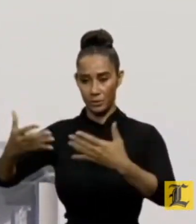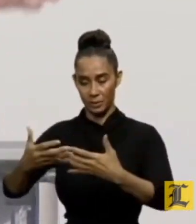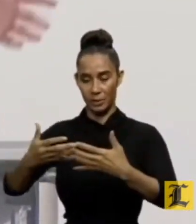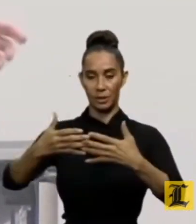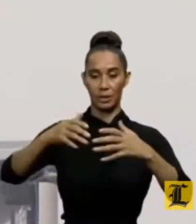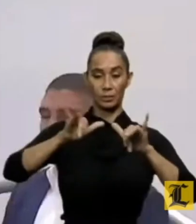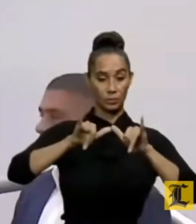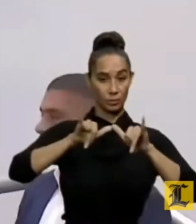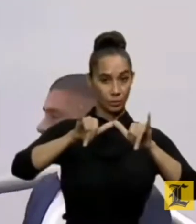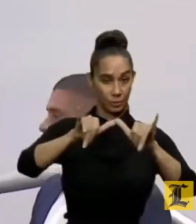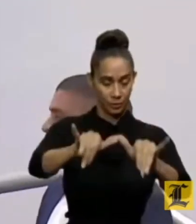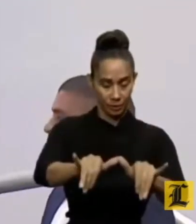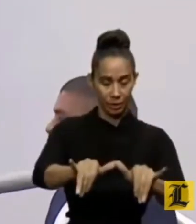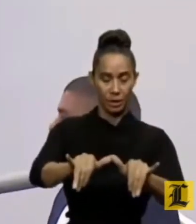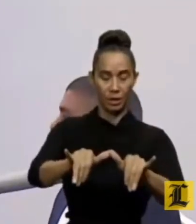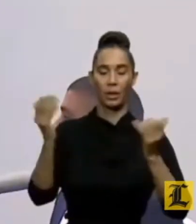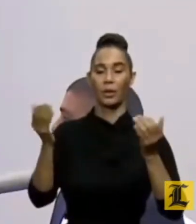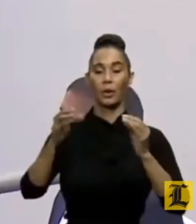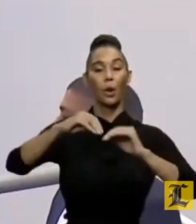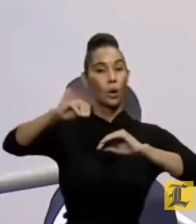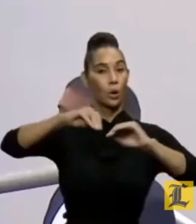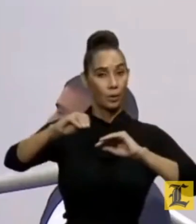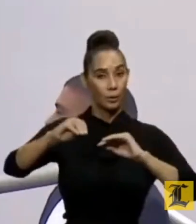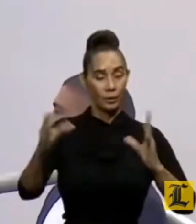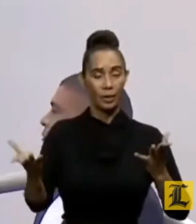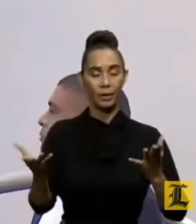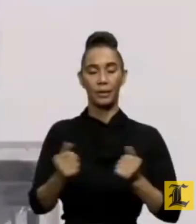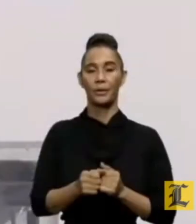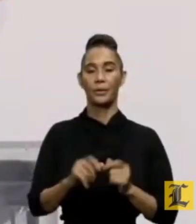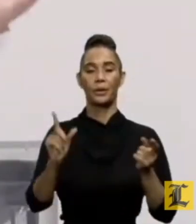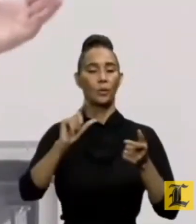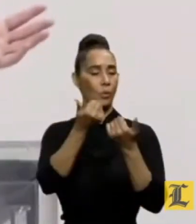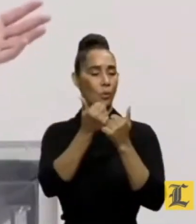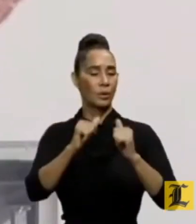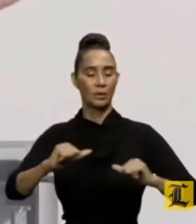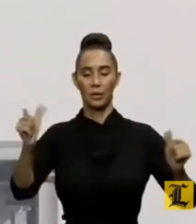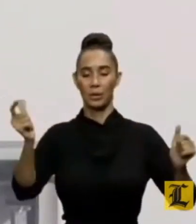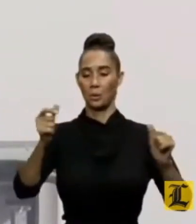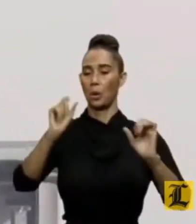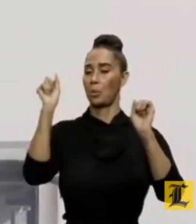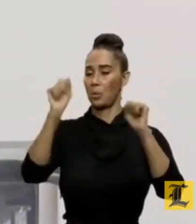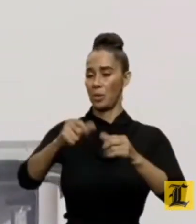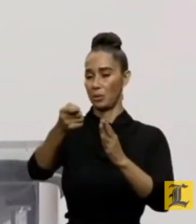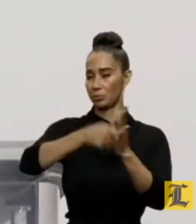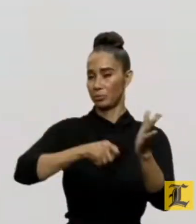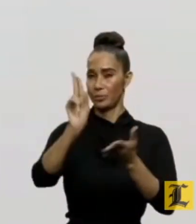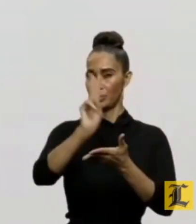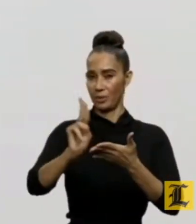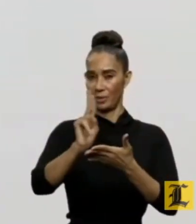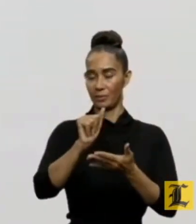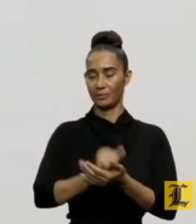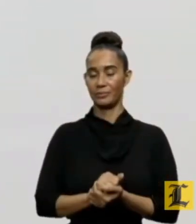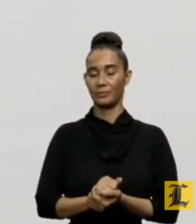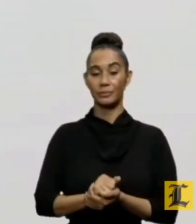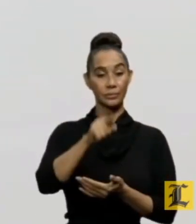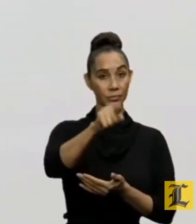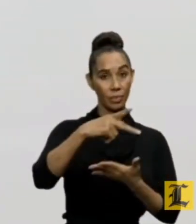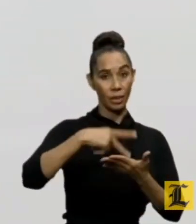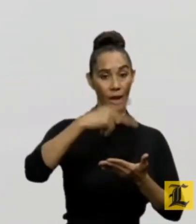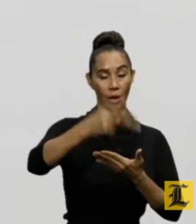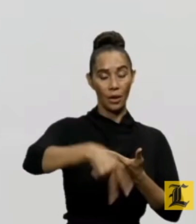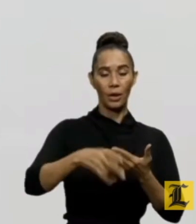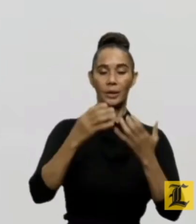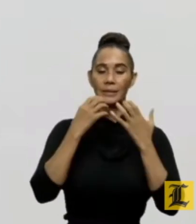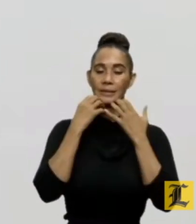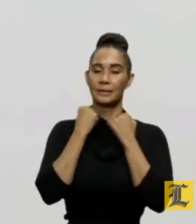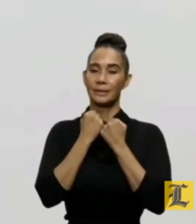grandes supermercados, en los colmados, donde quieran hacerlo, podrán hacerlo. Este programa,